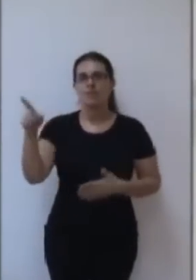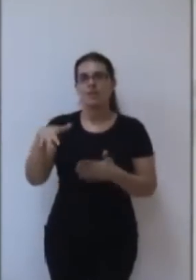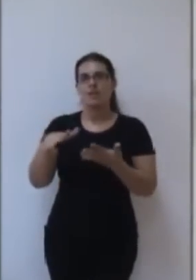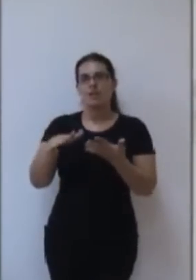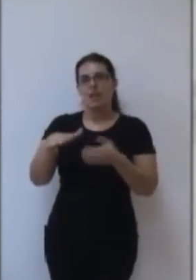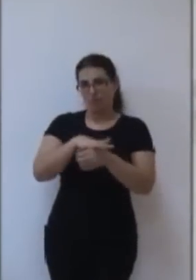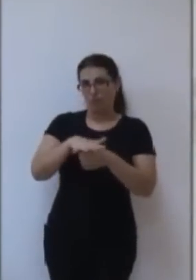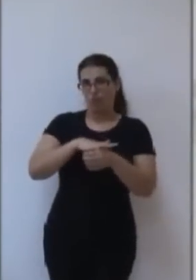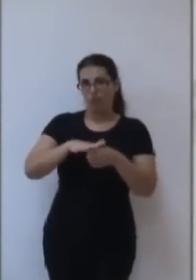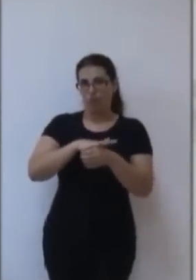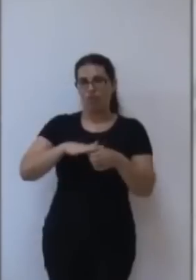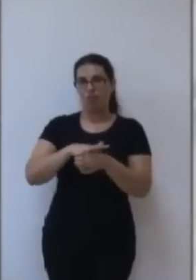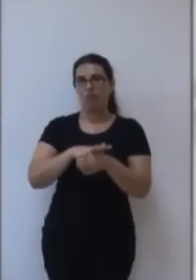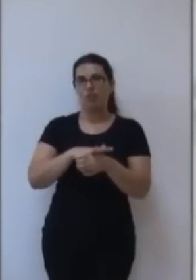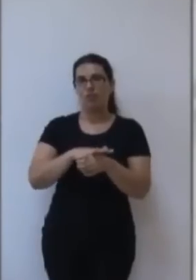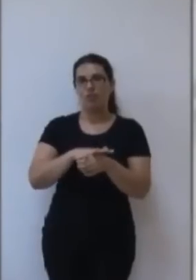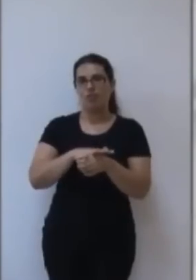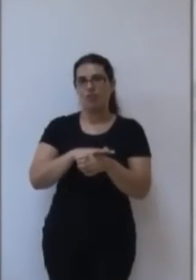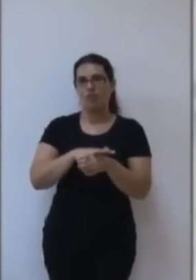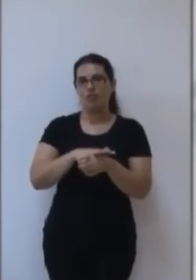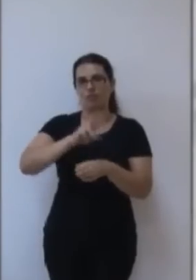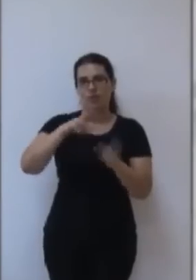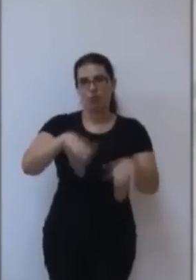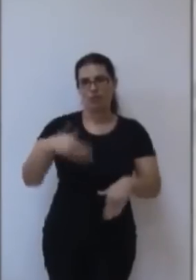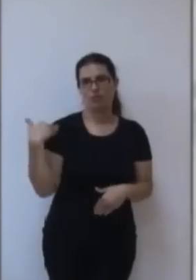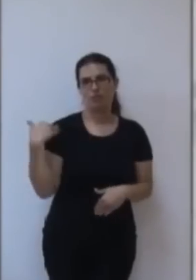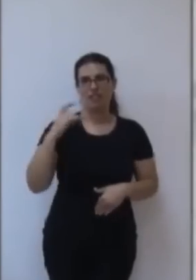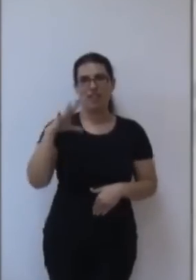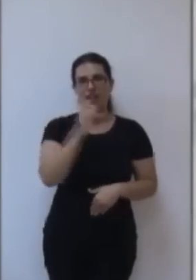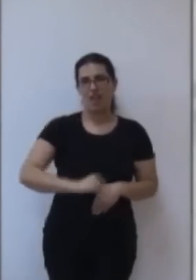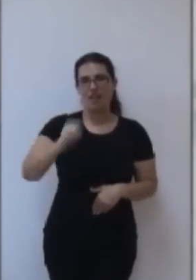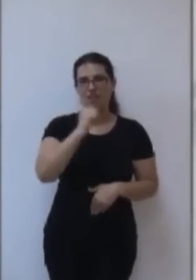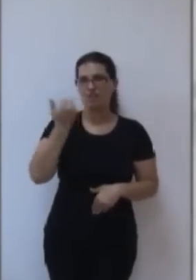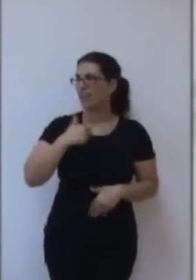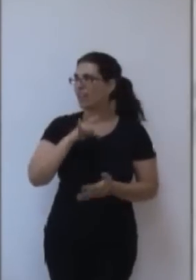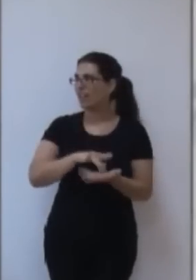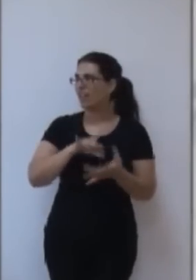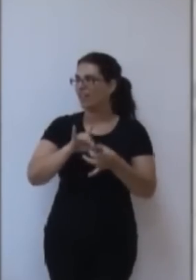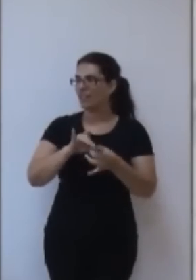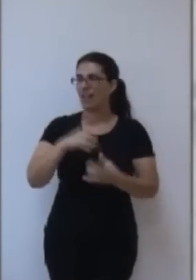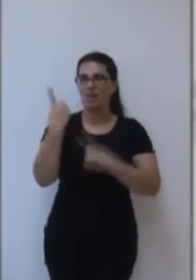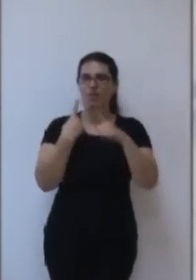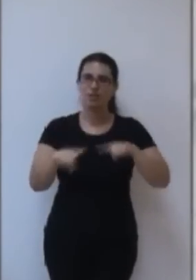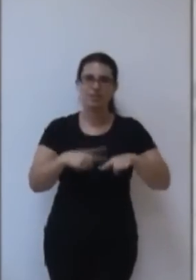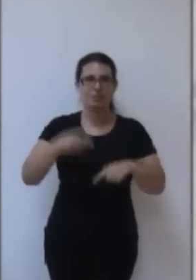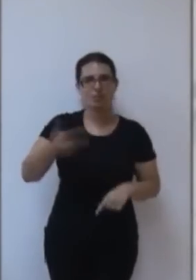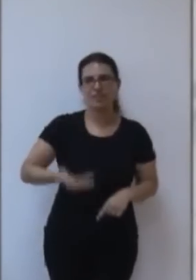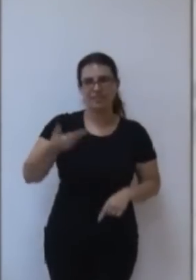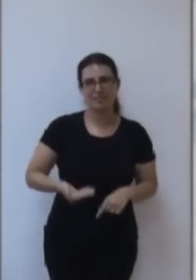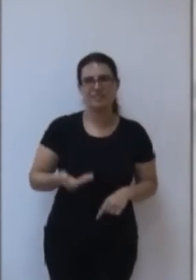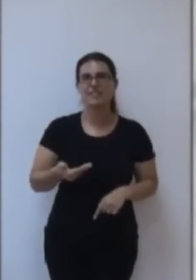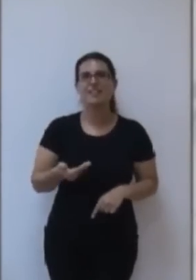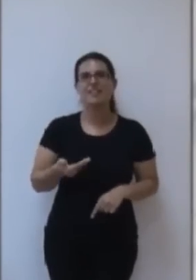ámbito, ese es un hecho que en los últimos 15 años hemos vivido unos cambios, sobre todo tecnológicos, importantes, ¿no? Ha habido